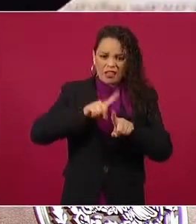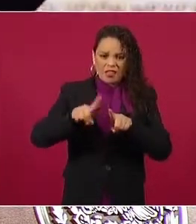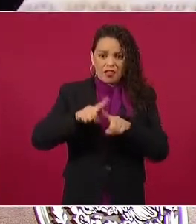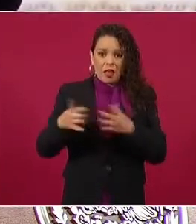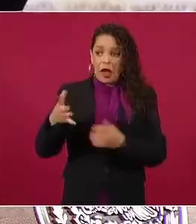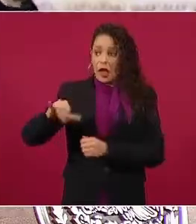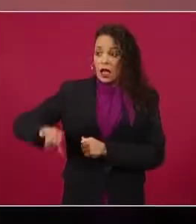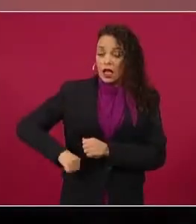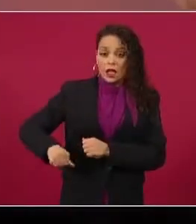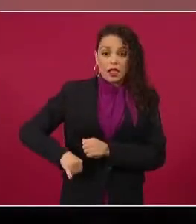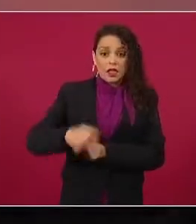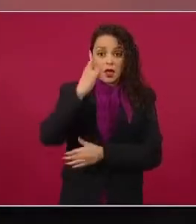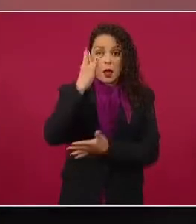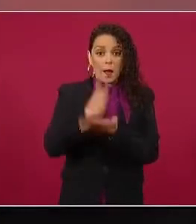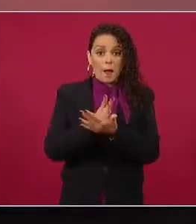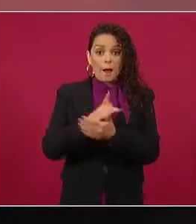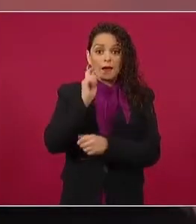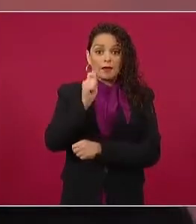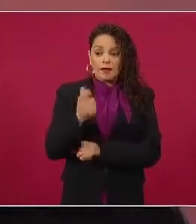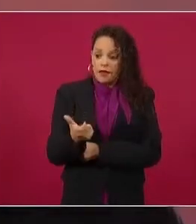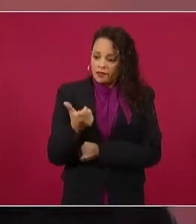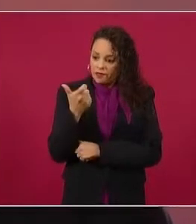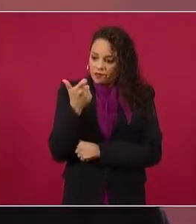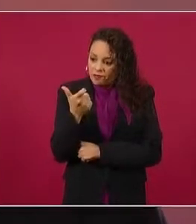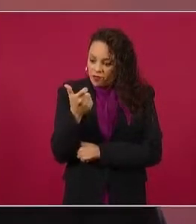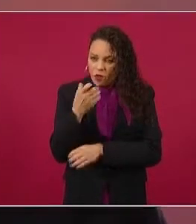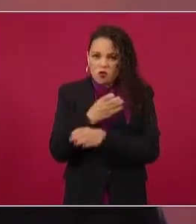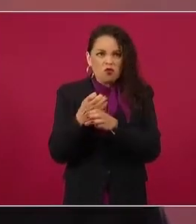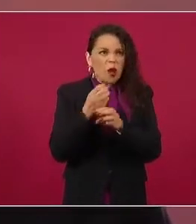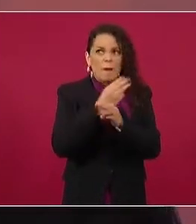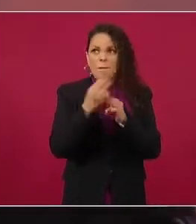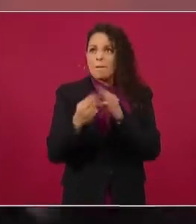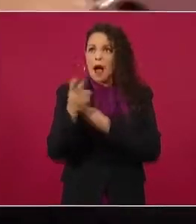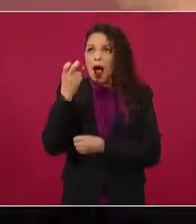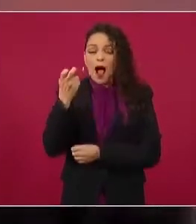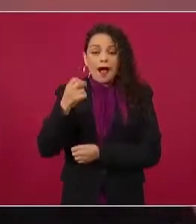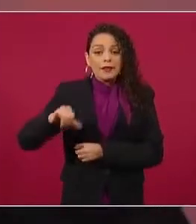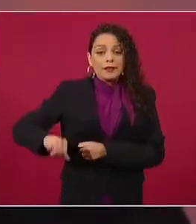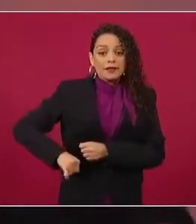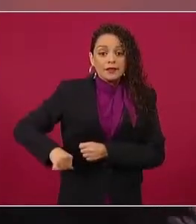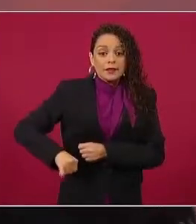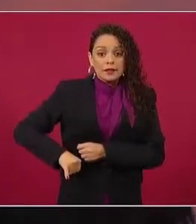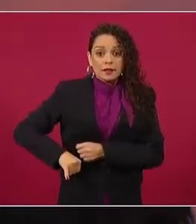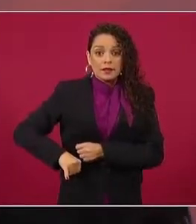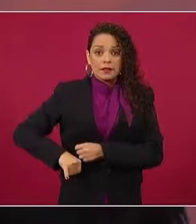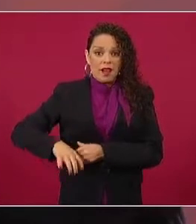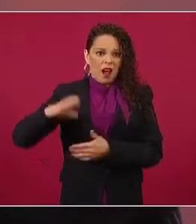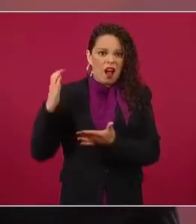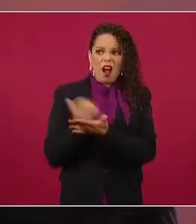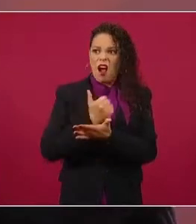material era lo que rifaba, el triunfar a toda costa,